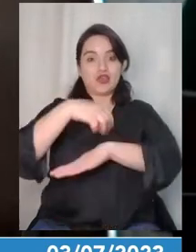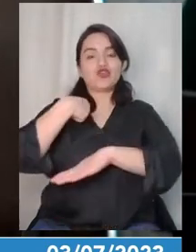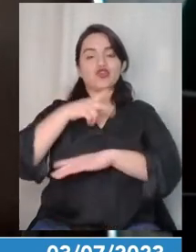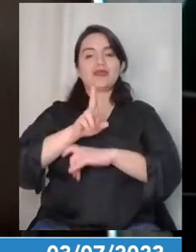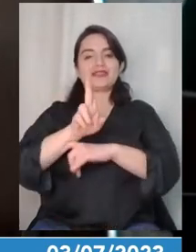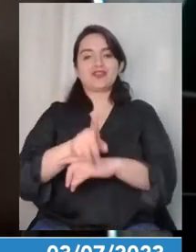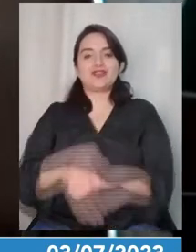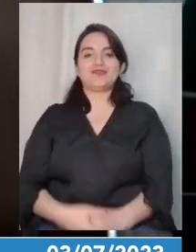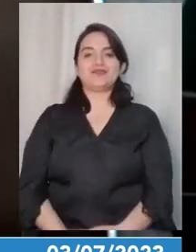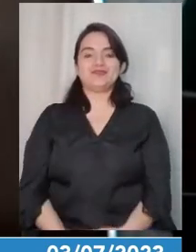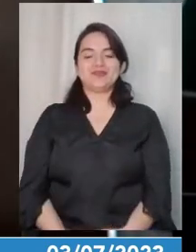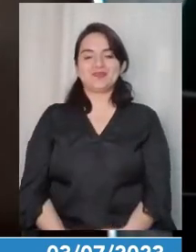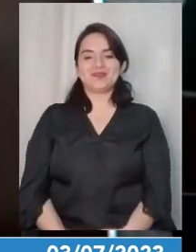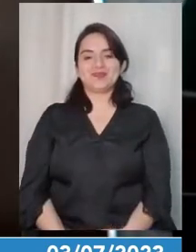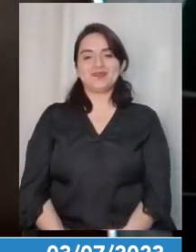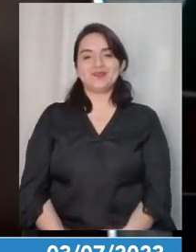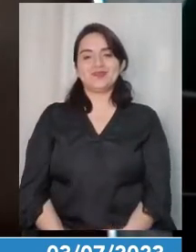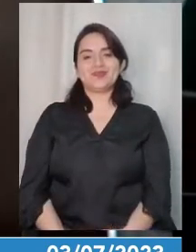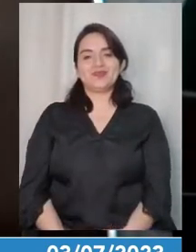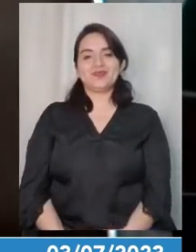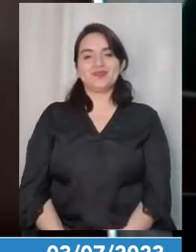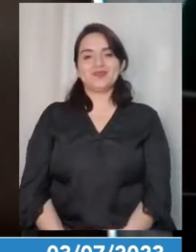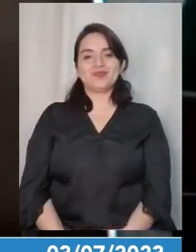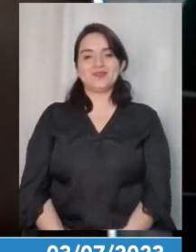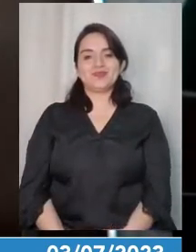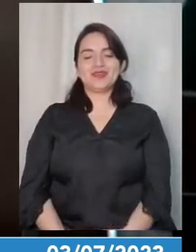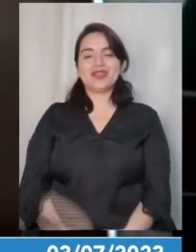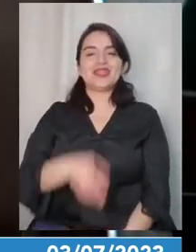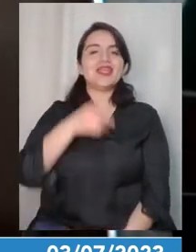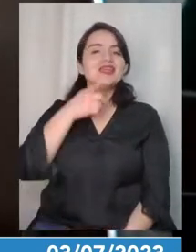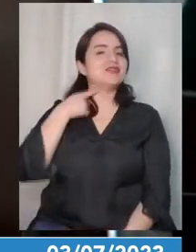bien interesante su planteamiento, da una mirada distinta.